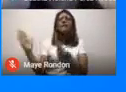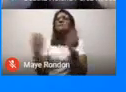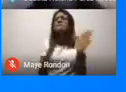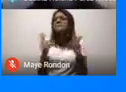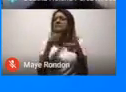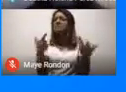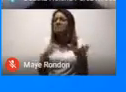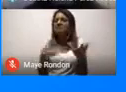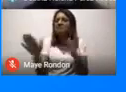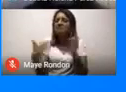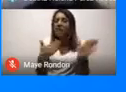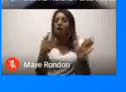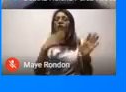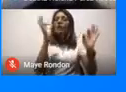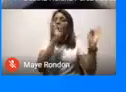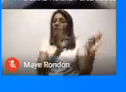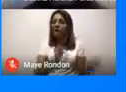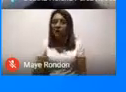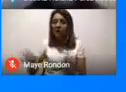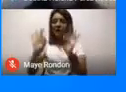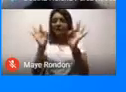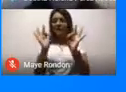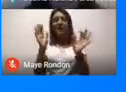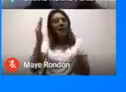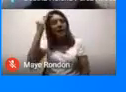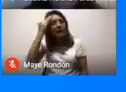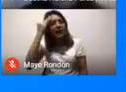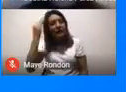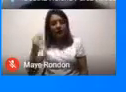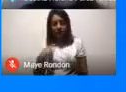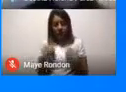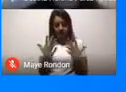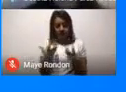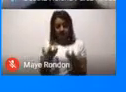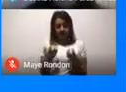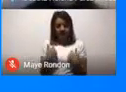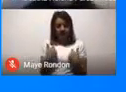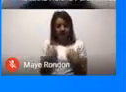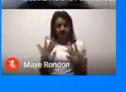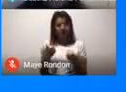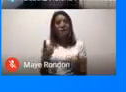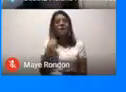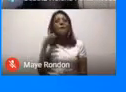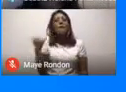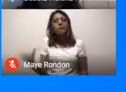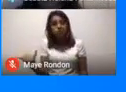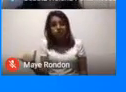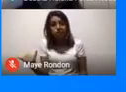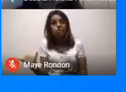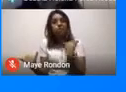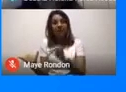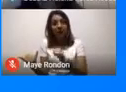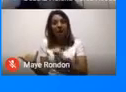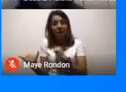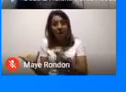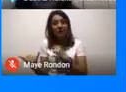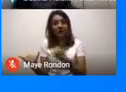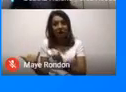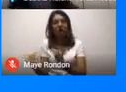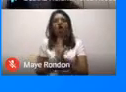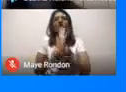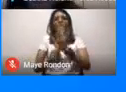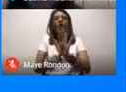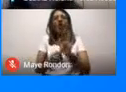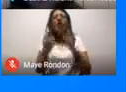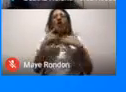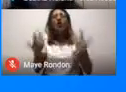permite organizarme y saber qué quiero, qué tengo, cómo lo voy a mostrar y cómo lo